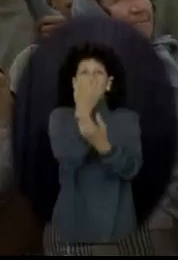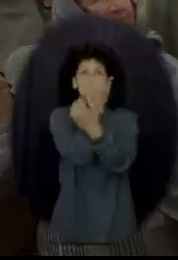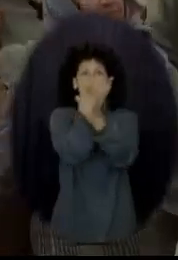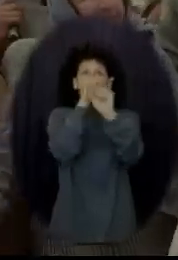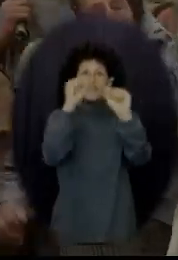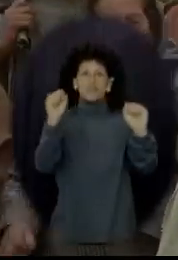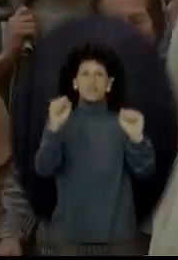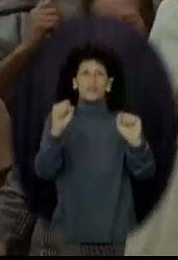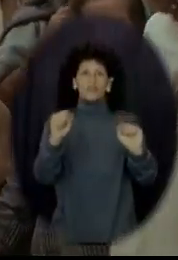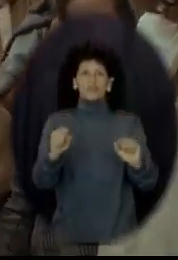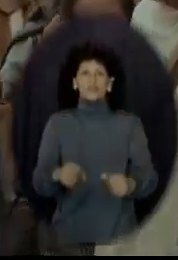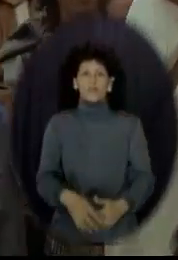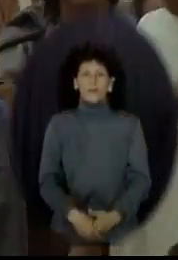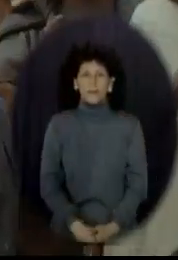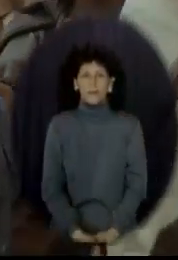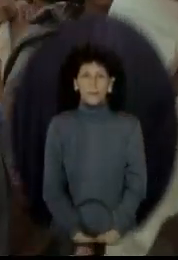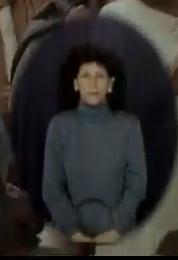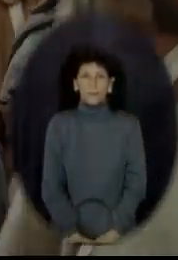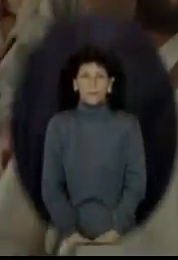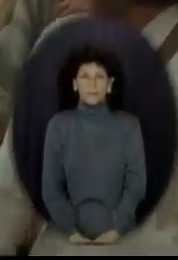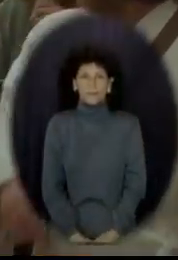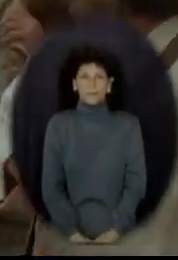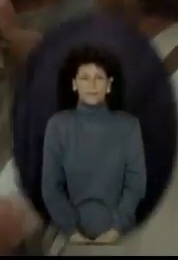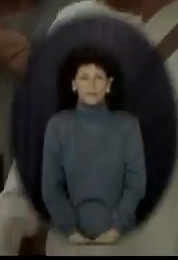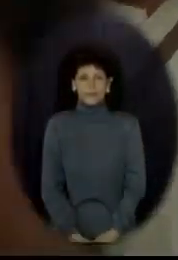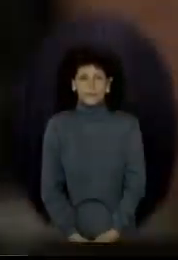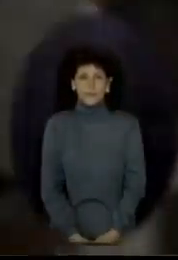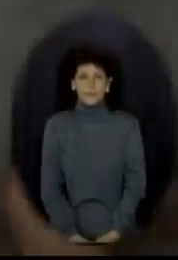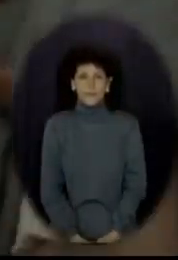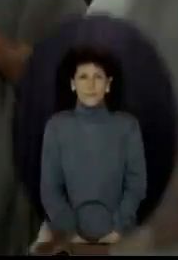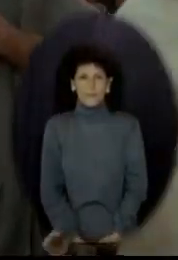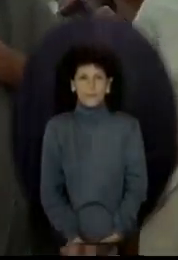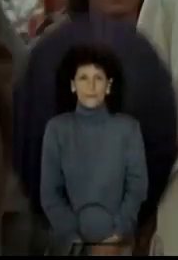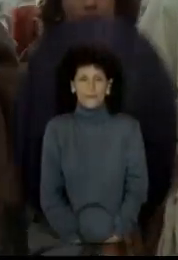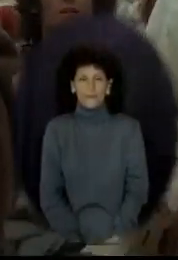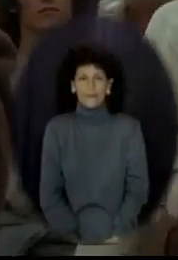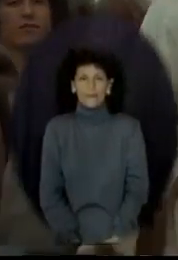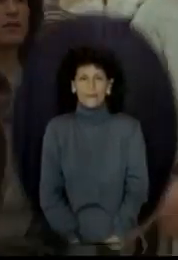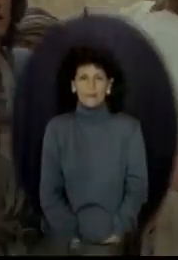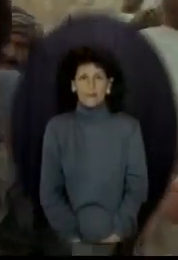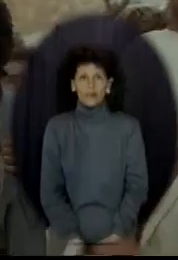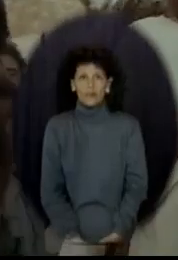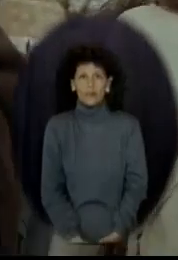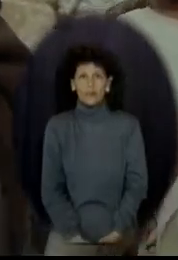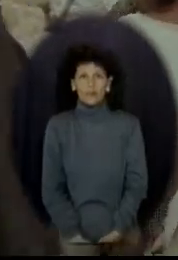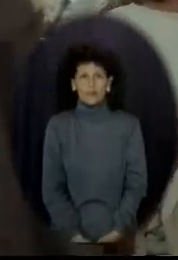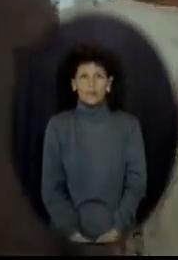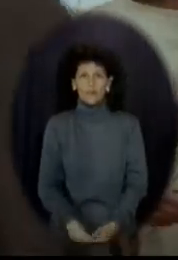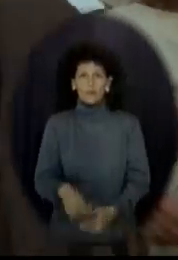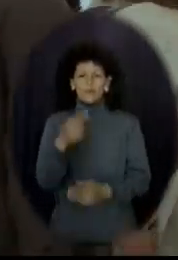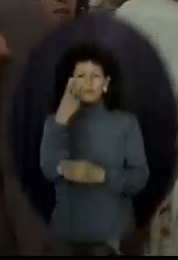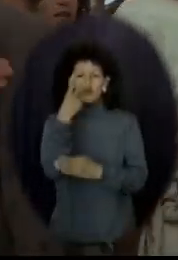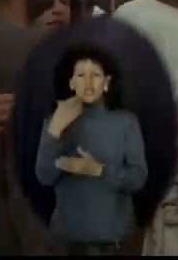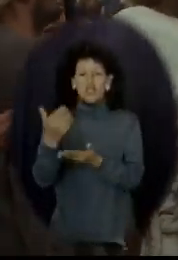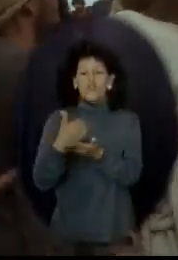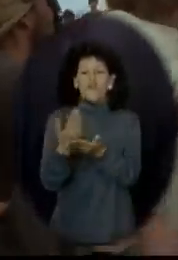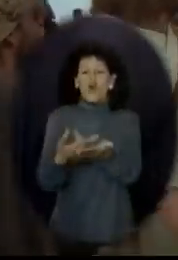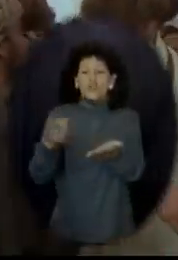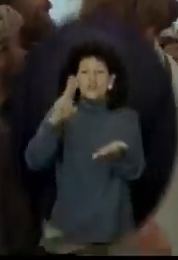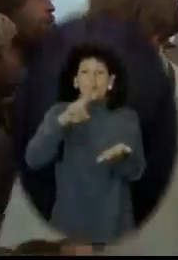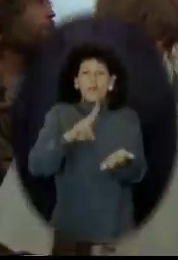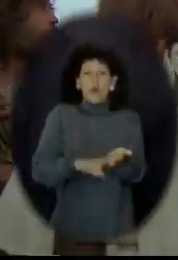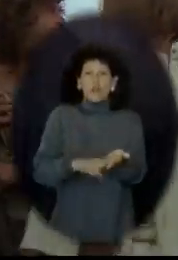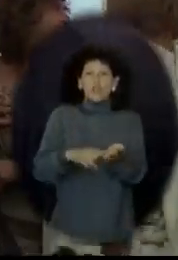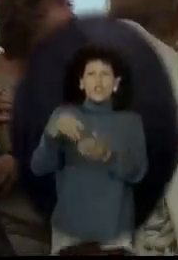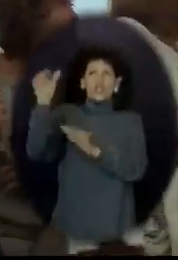En Jericó había un recaudador de impuestos llamado Zaqueo. Él quería ver tanto a Jesús. ¡Miren! ¡El recaudador de impuestos! Que se subió a un árbol